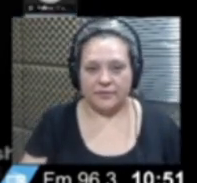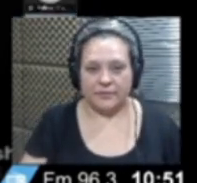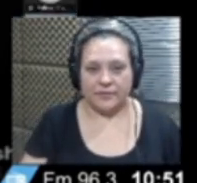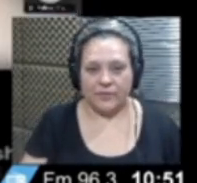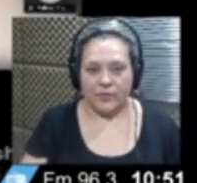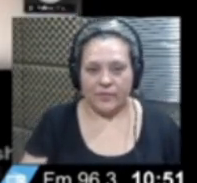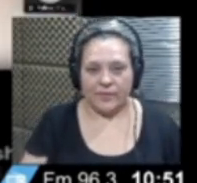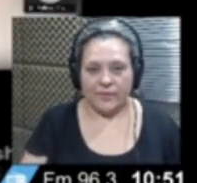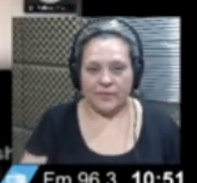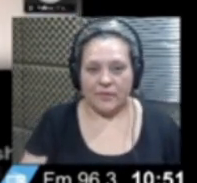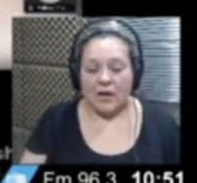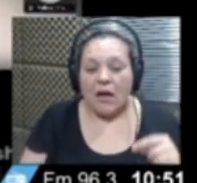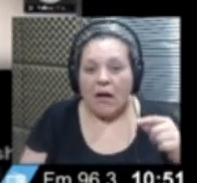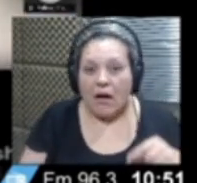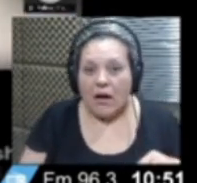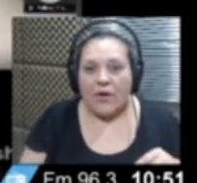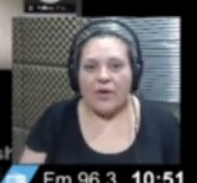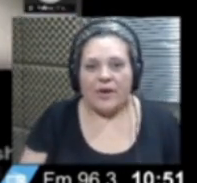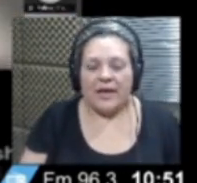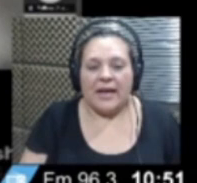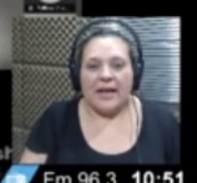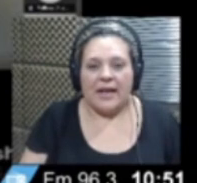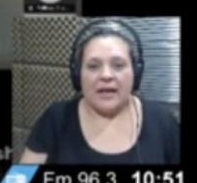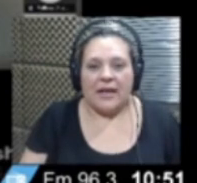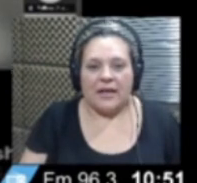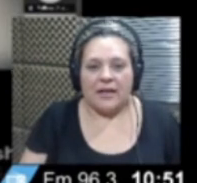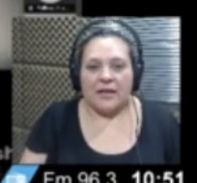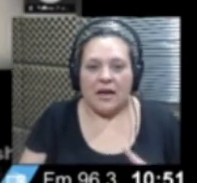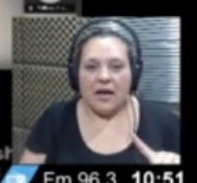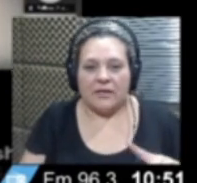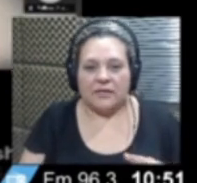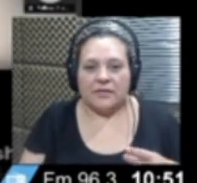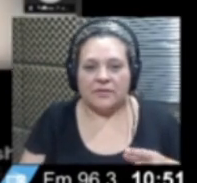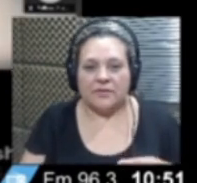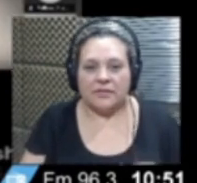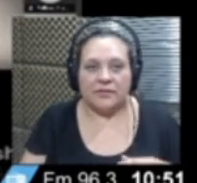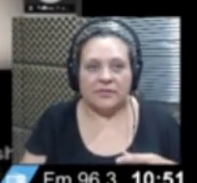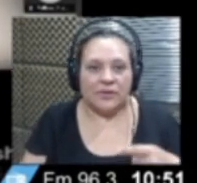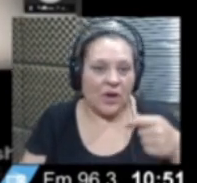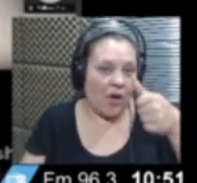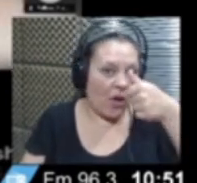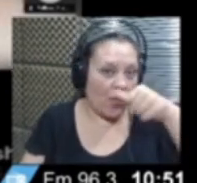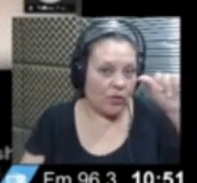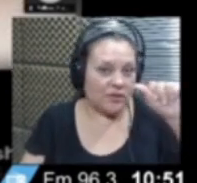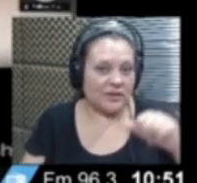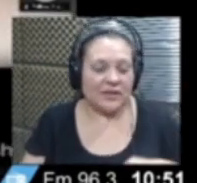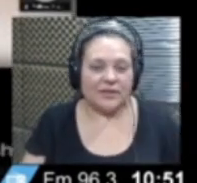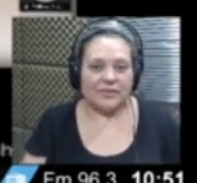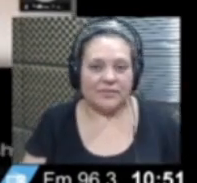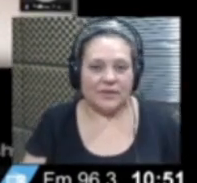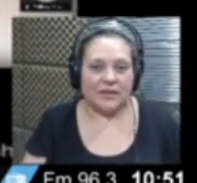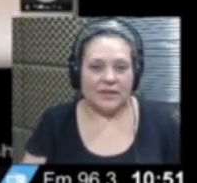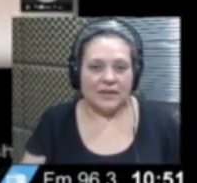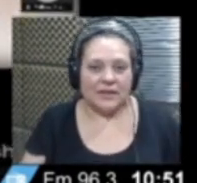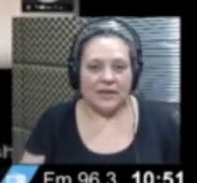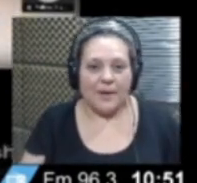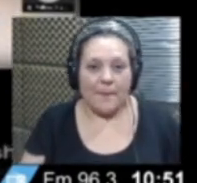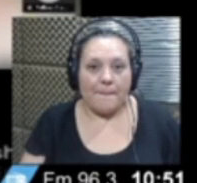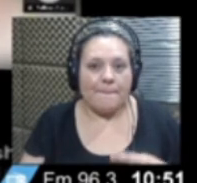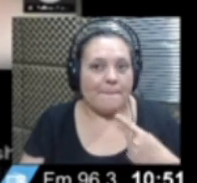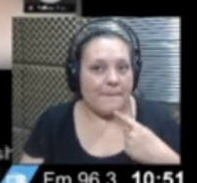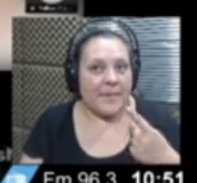se nos va el tiempo y tenemos mucho más programa por Sí. delante, que a raíz de las comunicaciones, viste Leti, lo que es esto, se nos ha ido pasando el